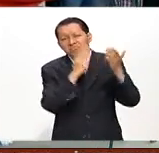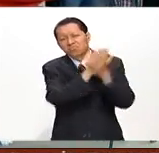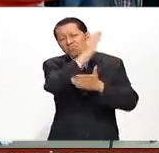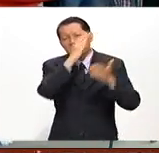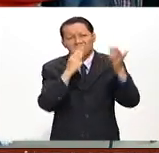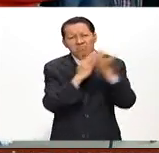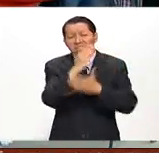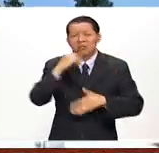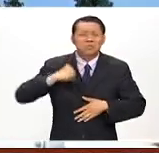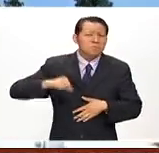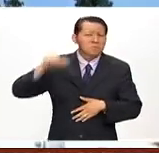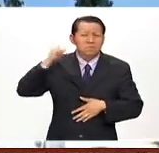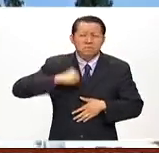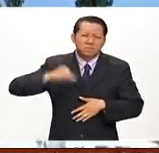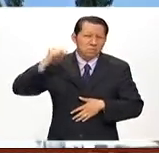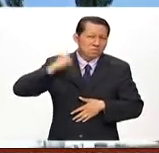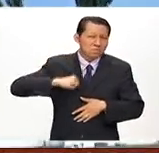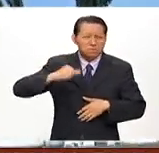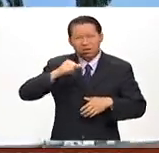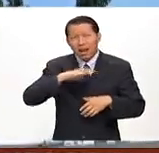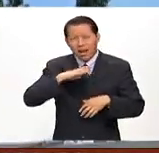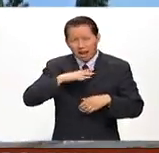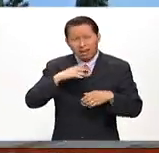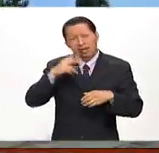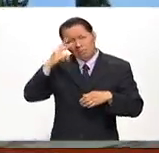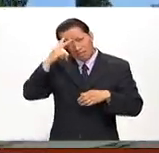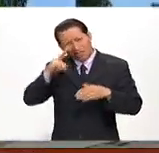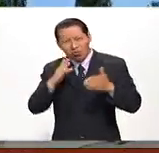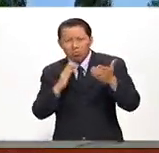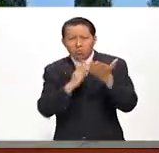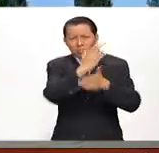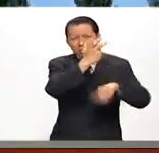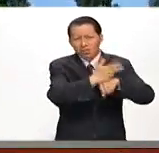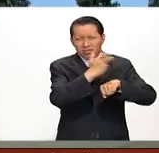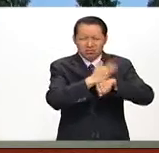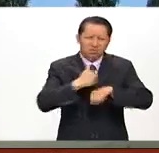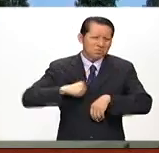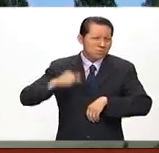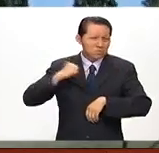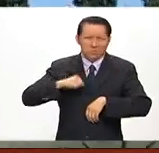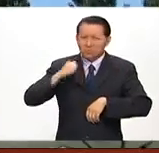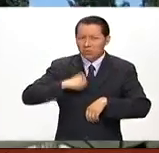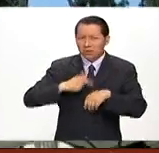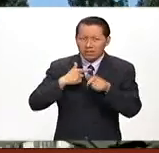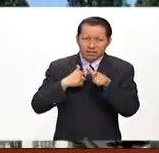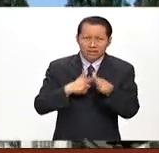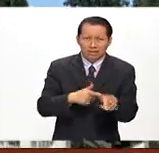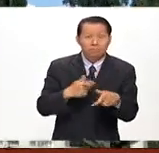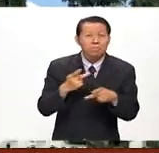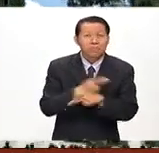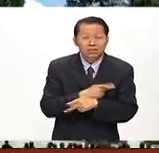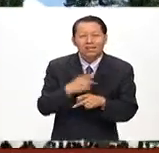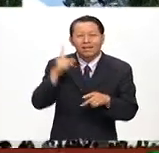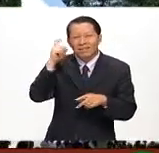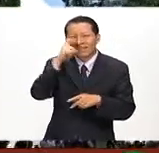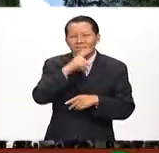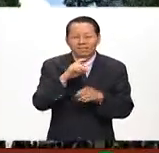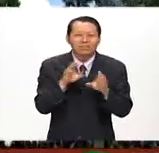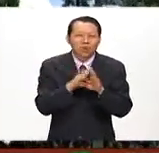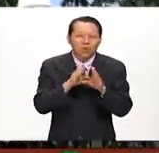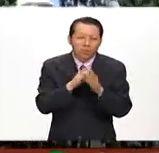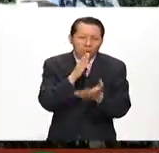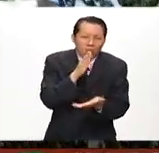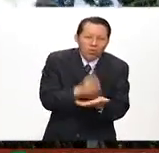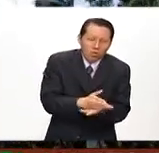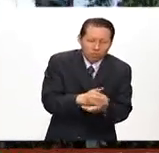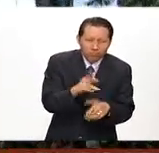ancestrales, son flujos migratorios naturales que difícilmente una política de grupo va a poder detener. Y